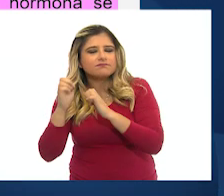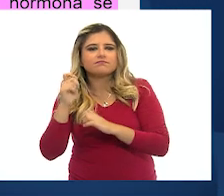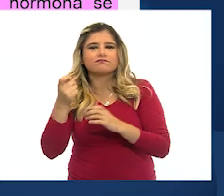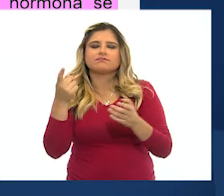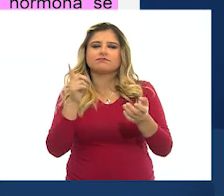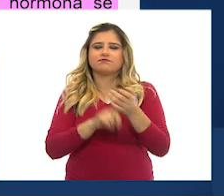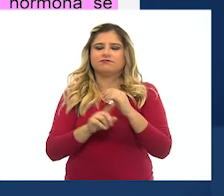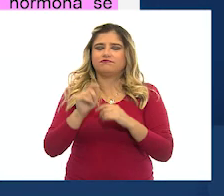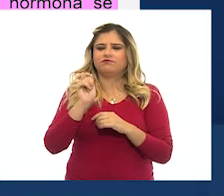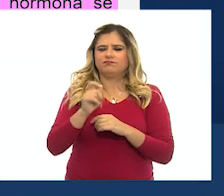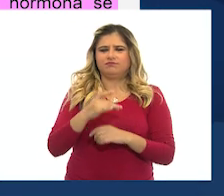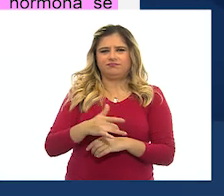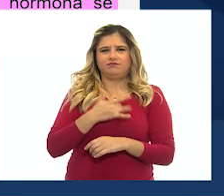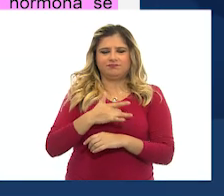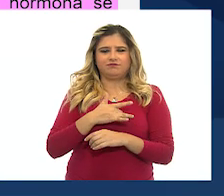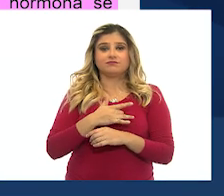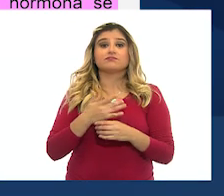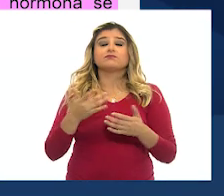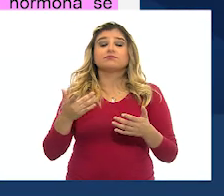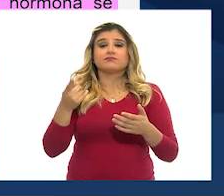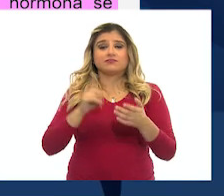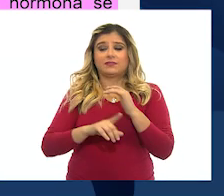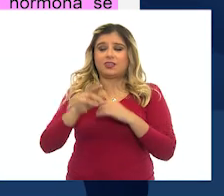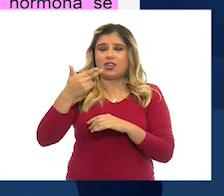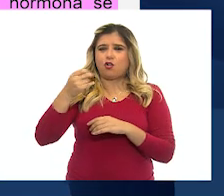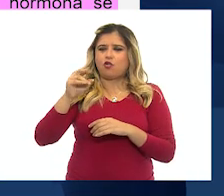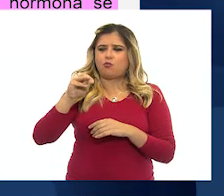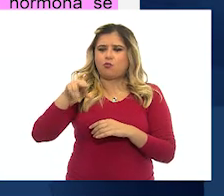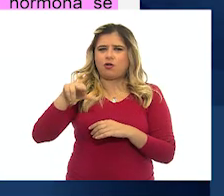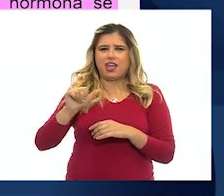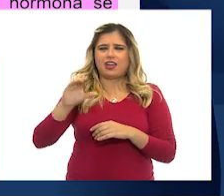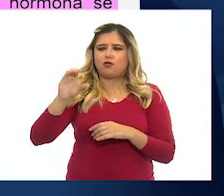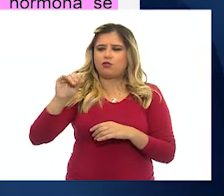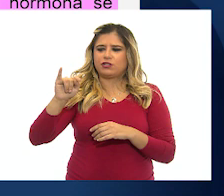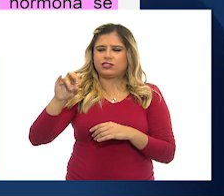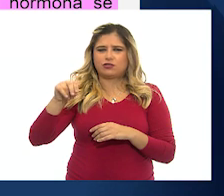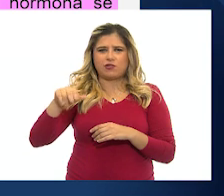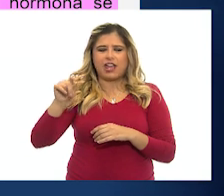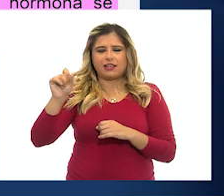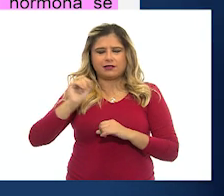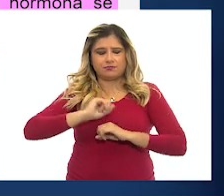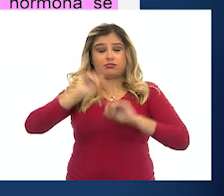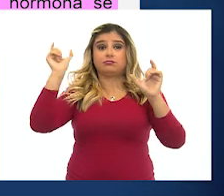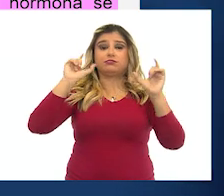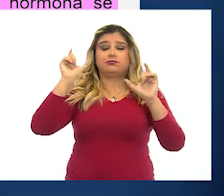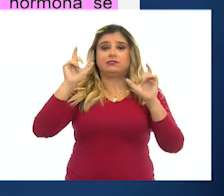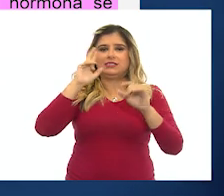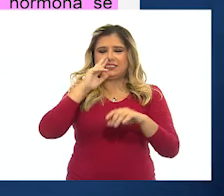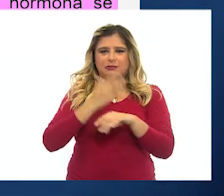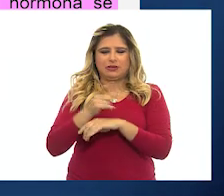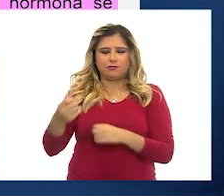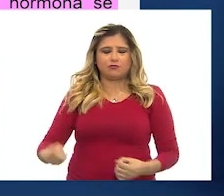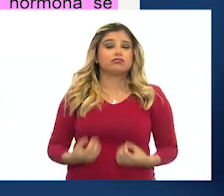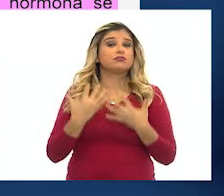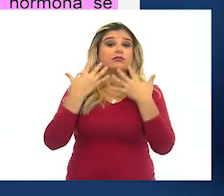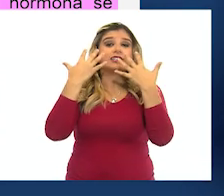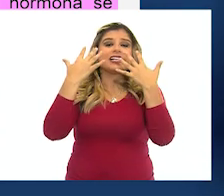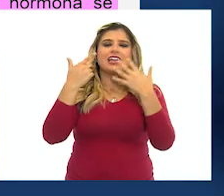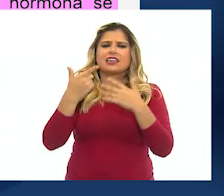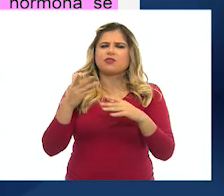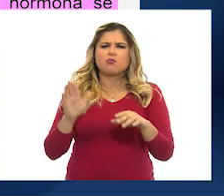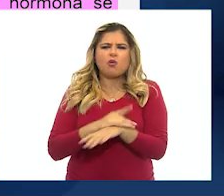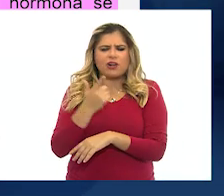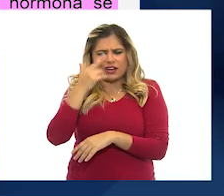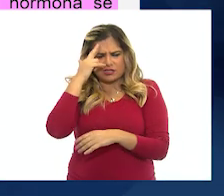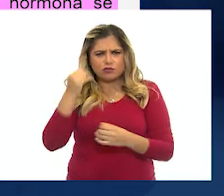fenómeno. Además, la afirmación sobre que la hormona cortisol es responsable de nuestro despertar tampoco explica por qué dicha hormona se